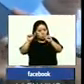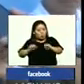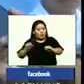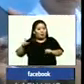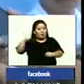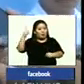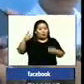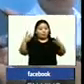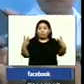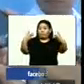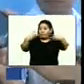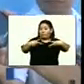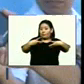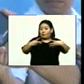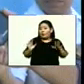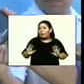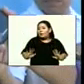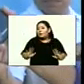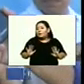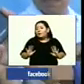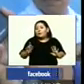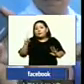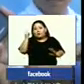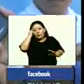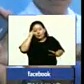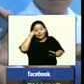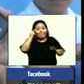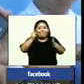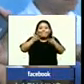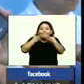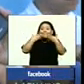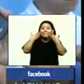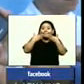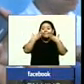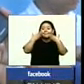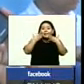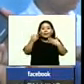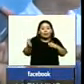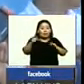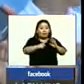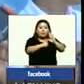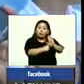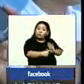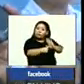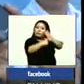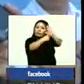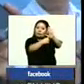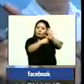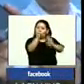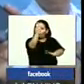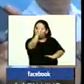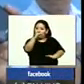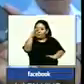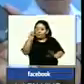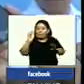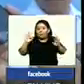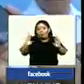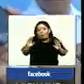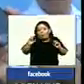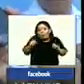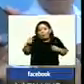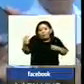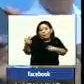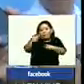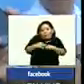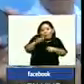estar ahí en la hexagonal, así que hay que estar muy contentos primeramente de estar representando al Bahí y por ahí si te toca jugar o si